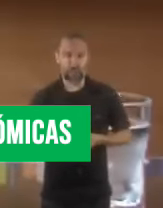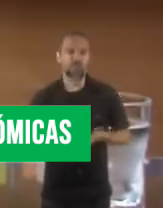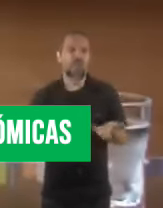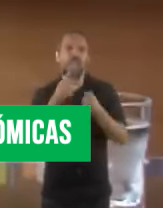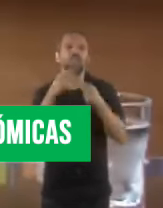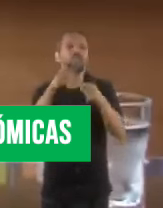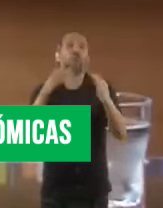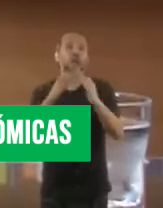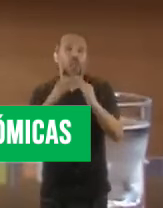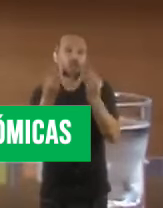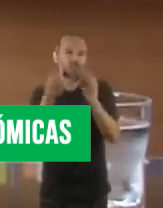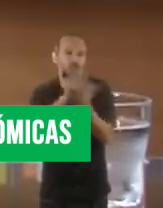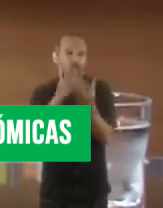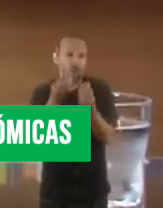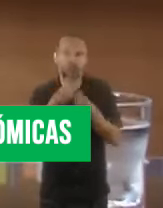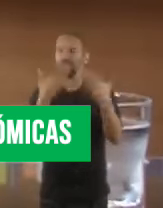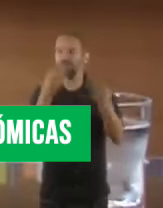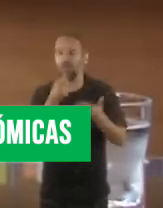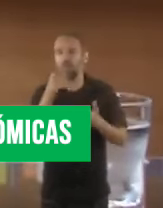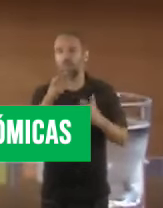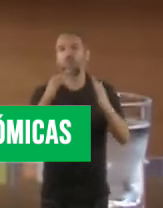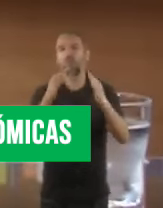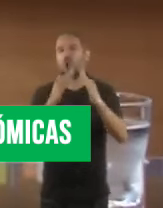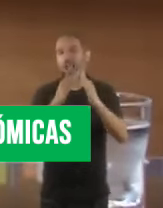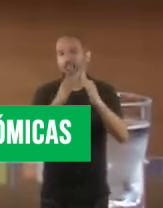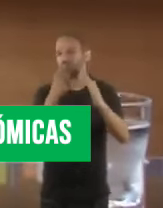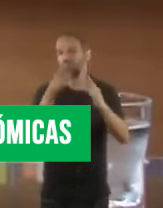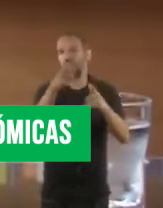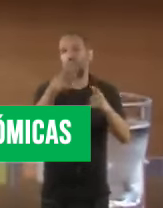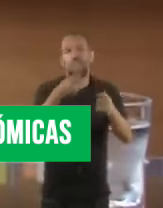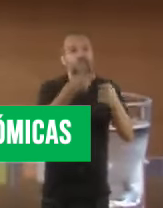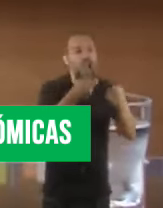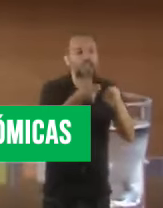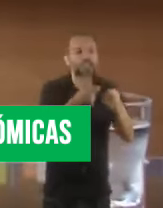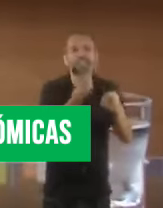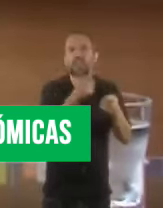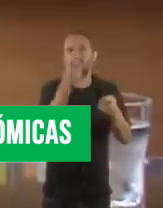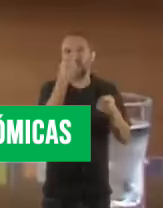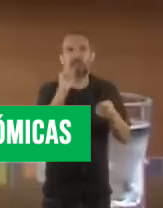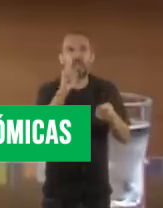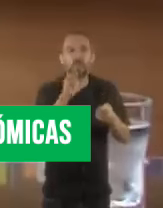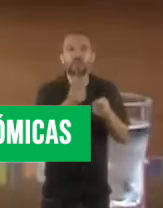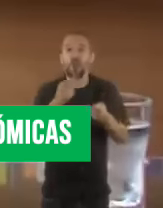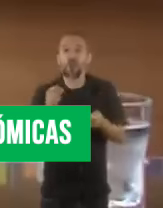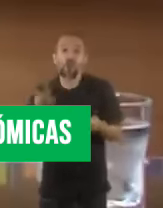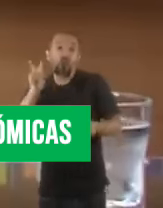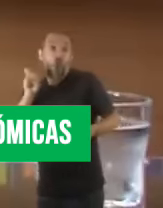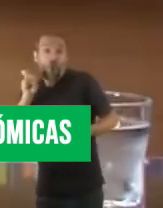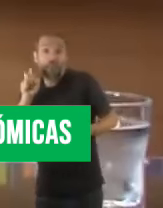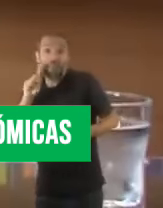los sectores que dependen de su fuerza laboral y no sobre esa supuesta casta. Creo que ese es el primer